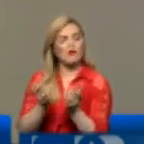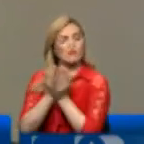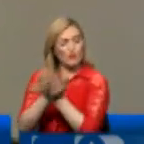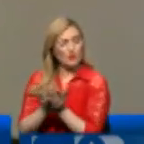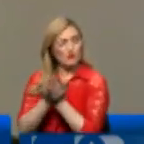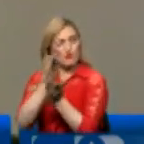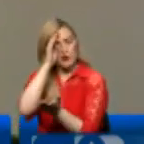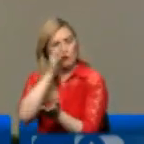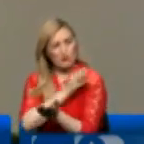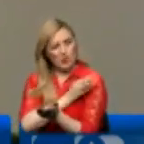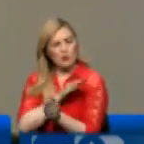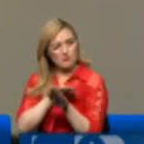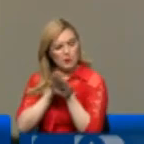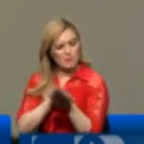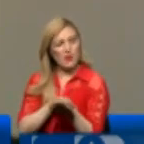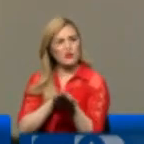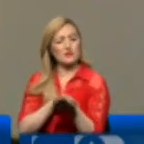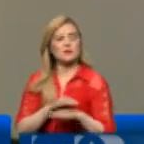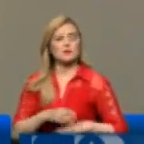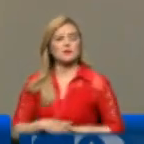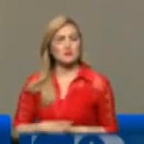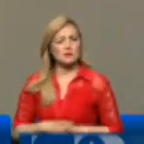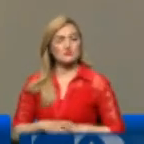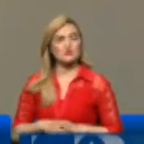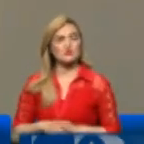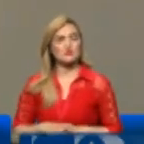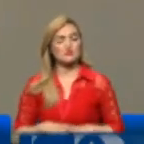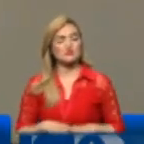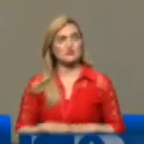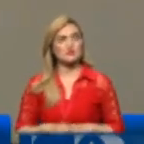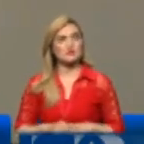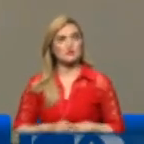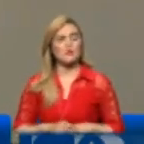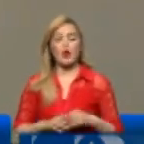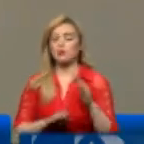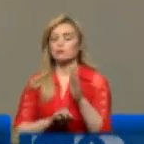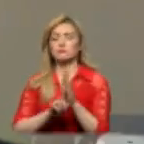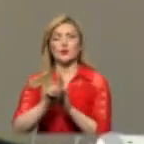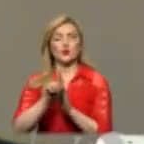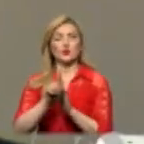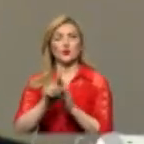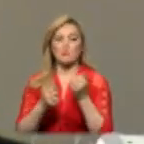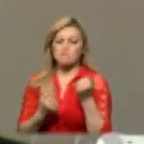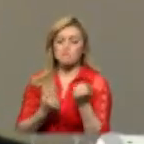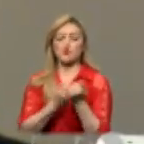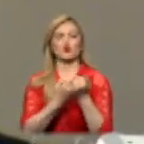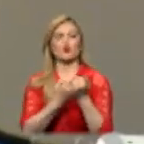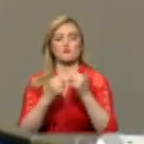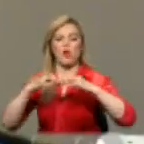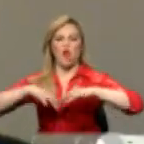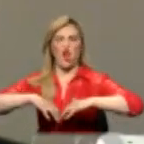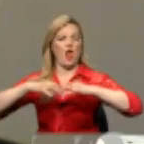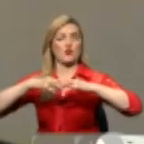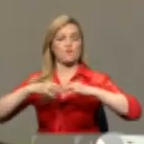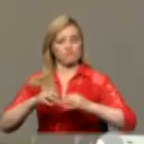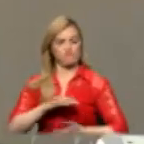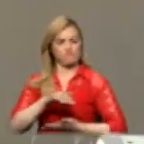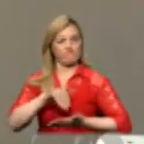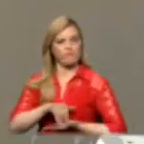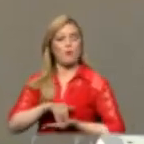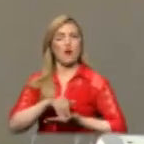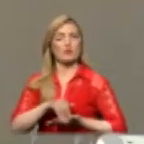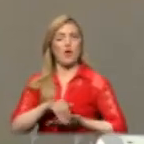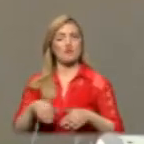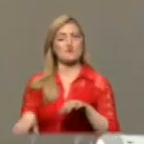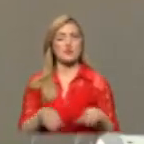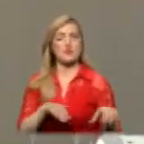garantizan para que haya la estabilidad y sobre todo el desarrollo, el impulso de actividades lícitas,